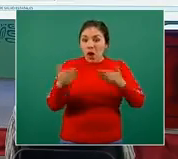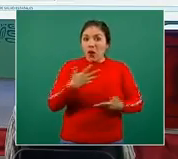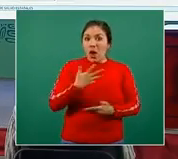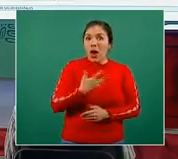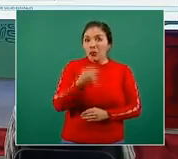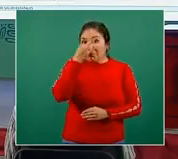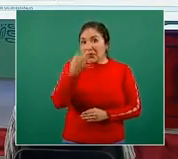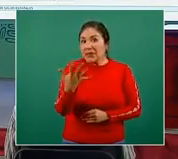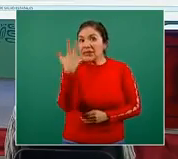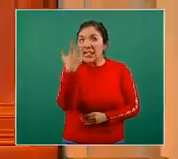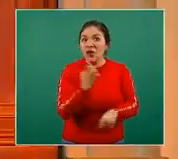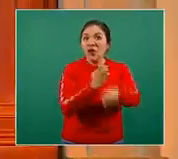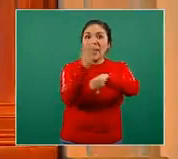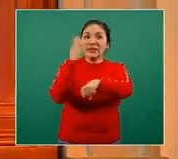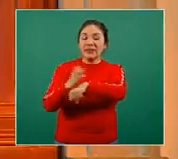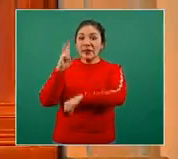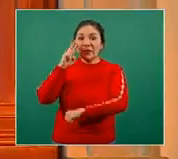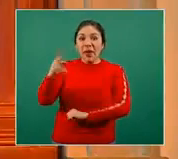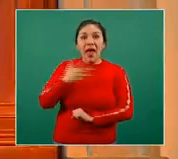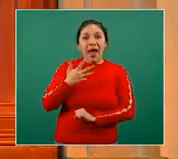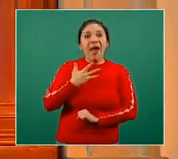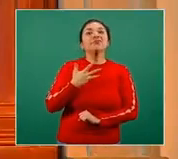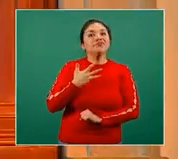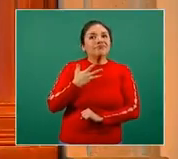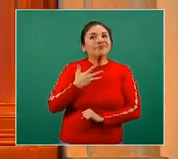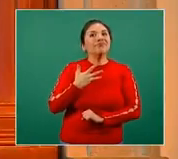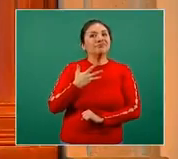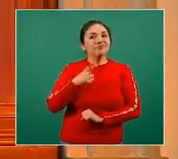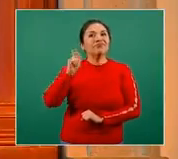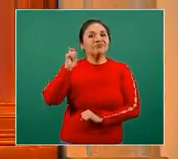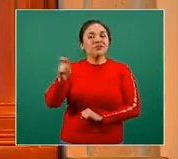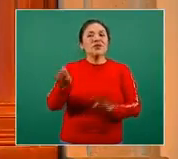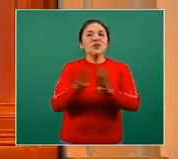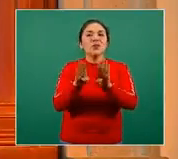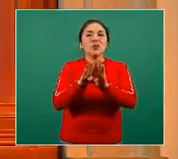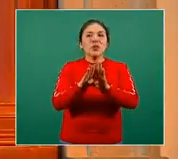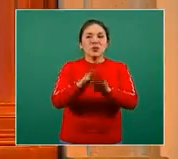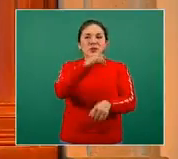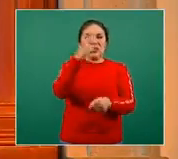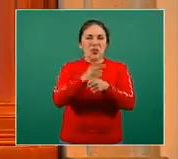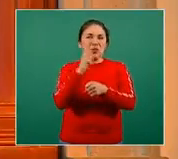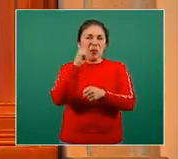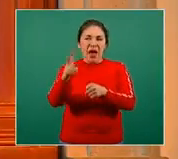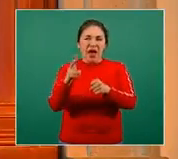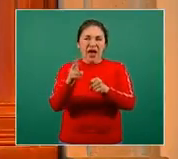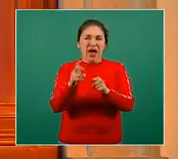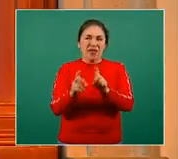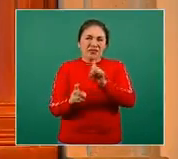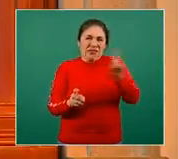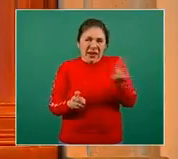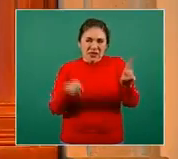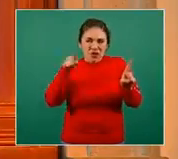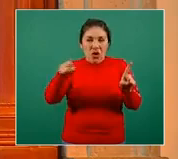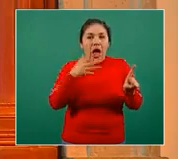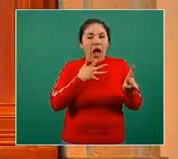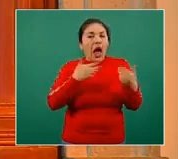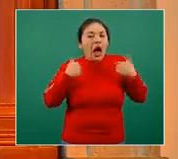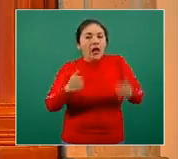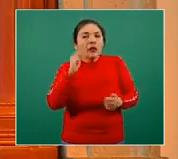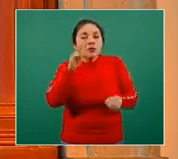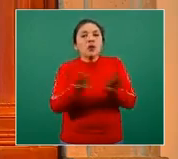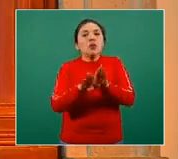cinco entidades, las vemos representadas en el cuadrante derecho, y entonces tenemos prácticamente